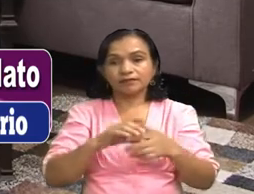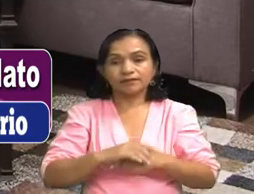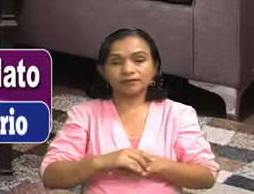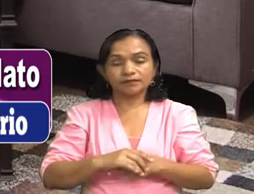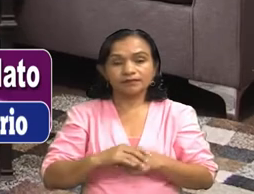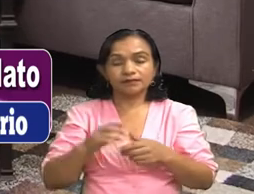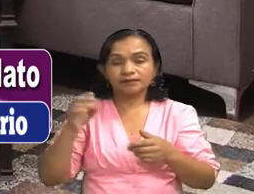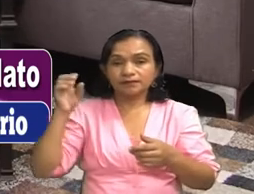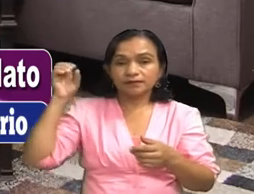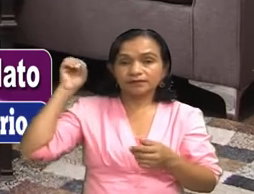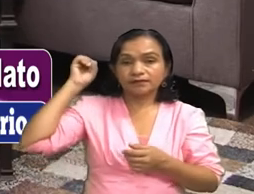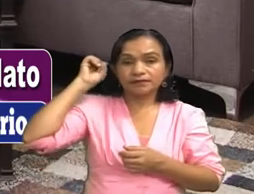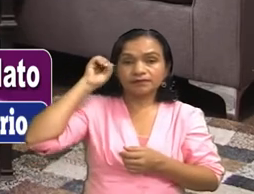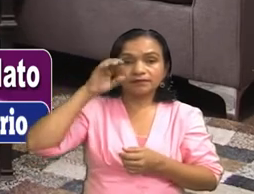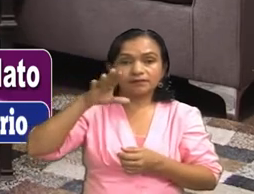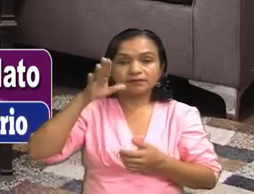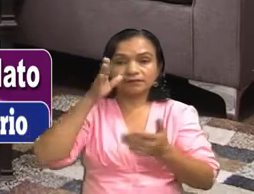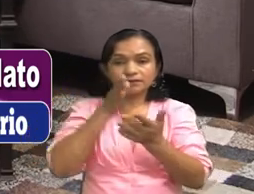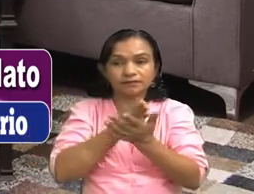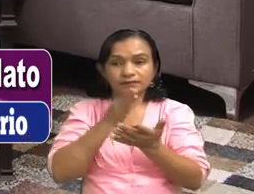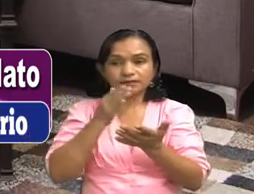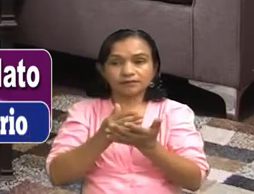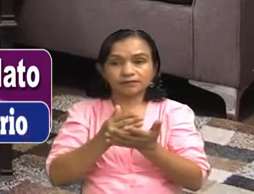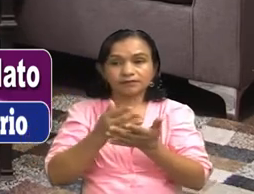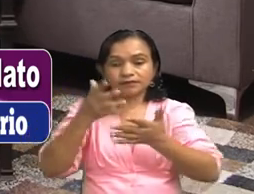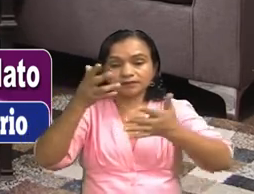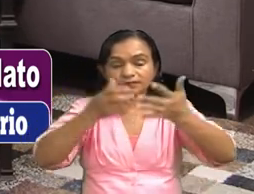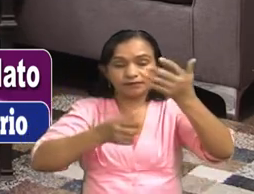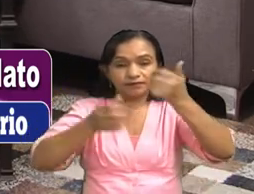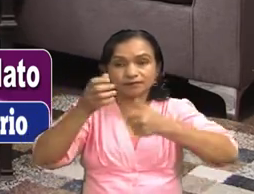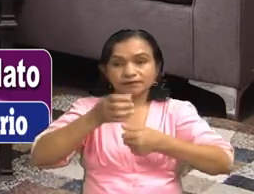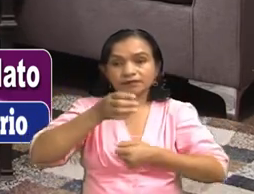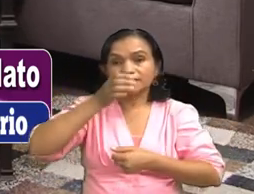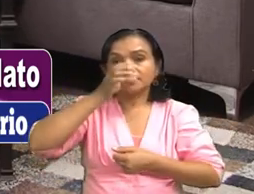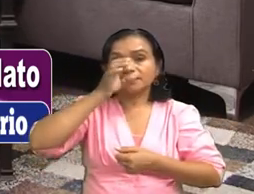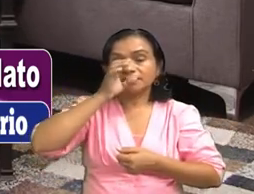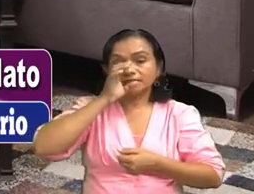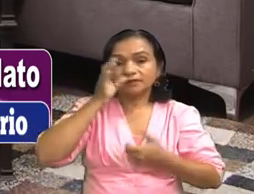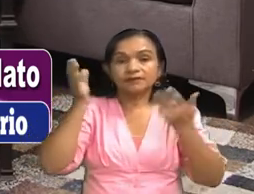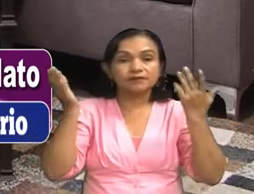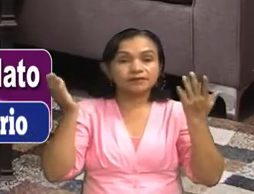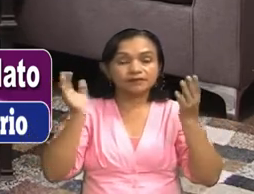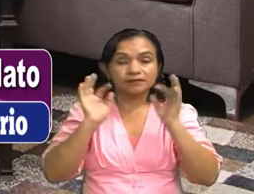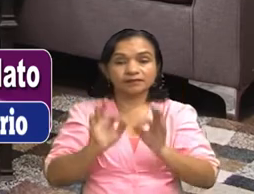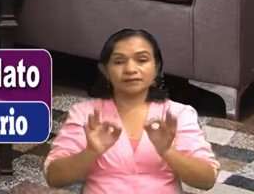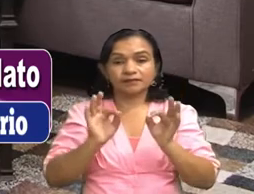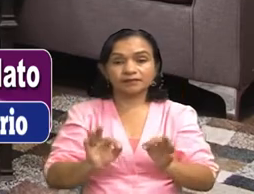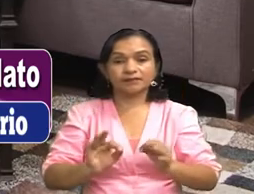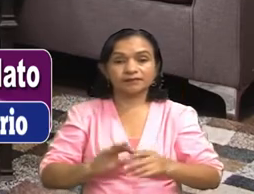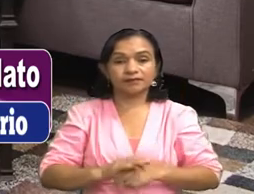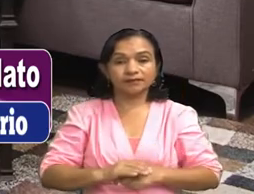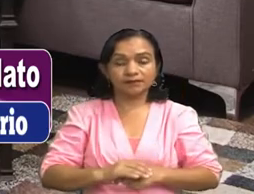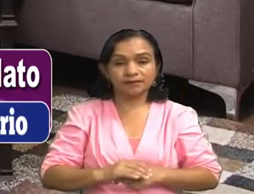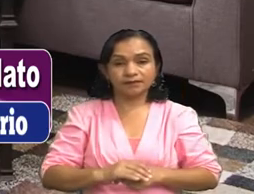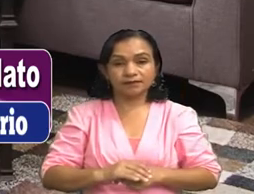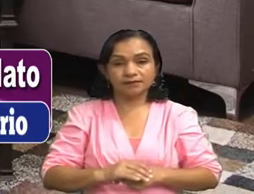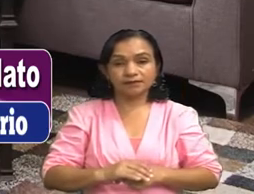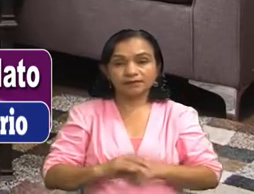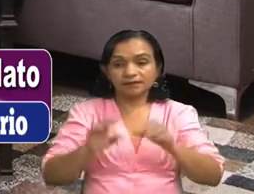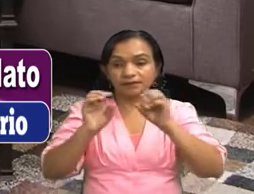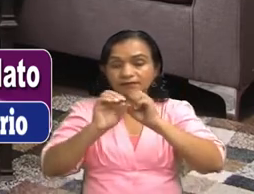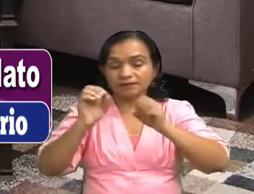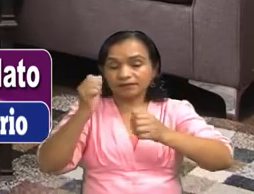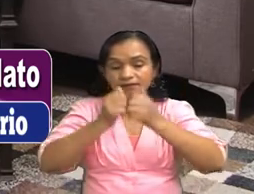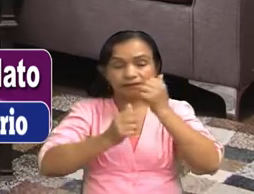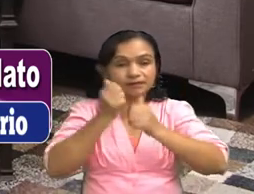el turista, agarra queso, hay otro que lleva ordeña y bebe leche al pie de la vaca. O sea, no hay ningún